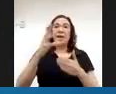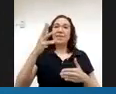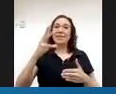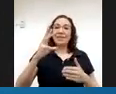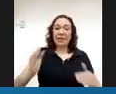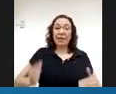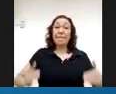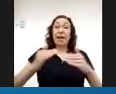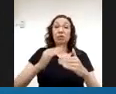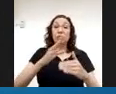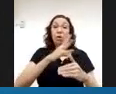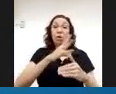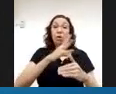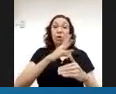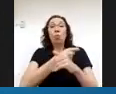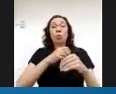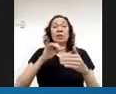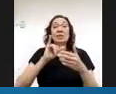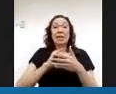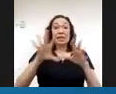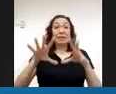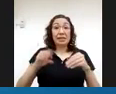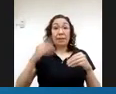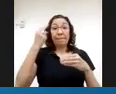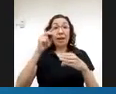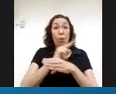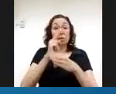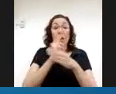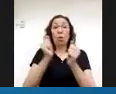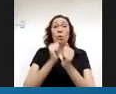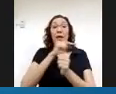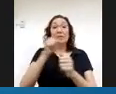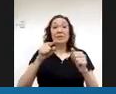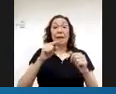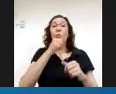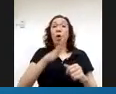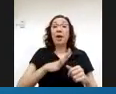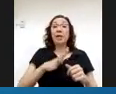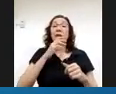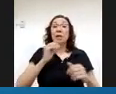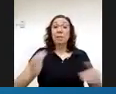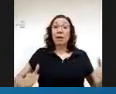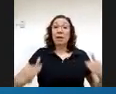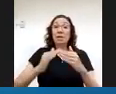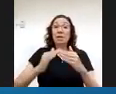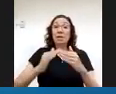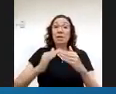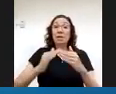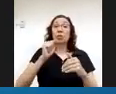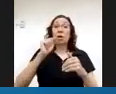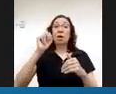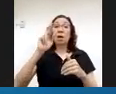las vacunas que están autorizadas para su uso es las vacunas de